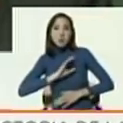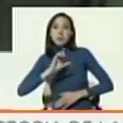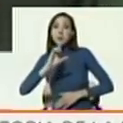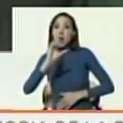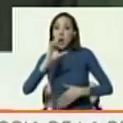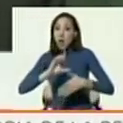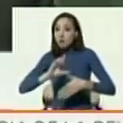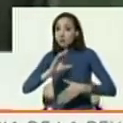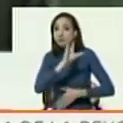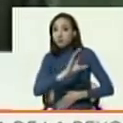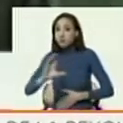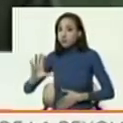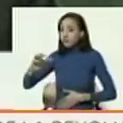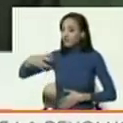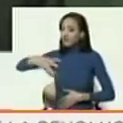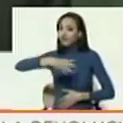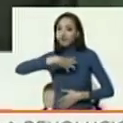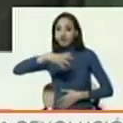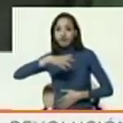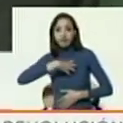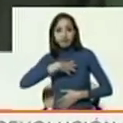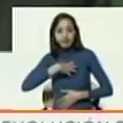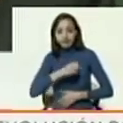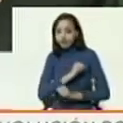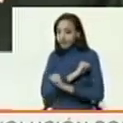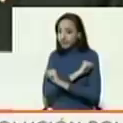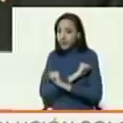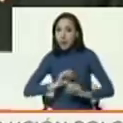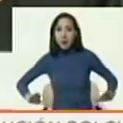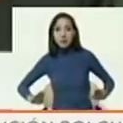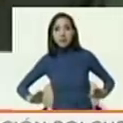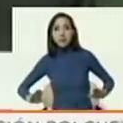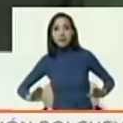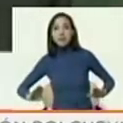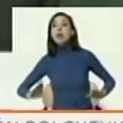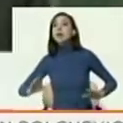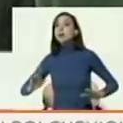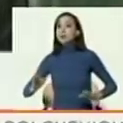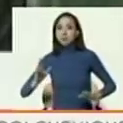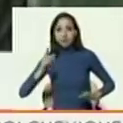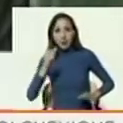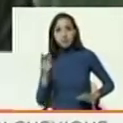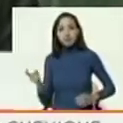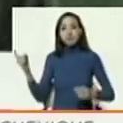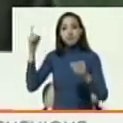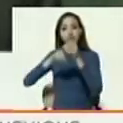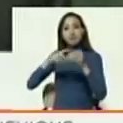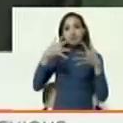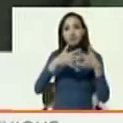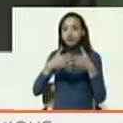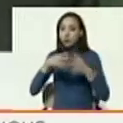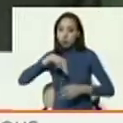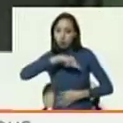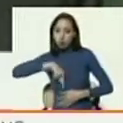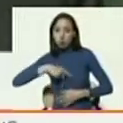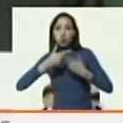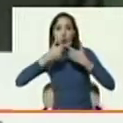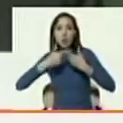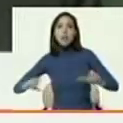son, ni serán jamás, patio trasero de ningún imperio. Somos pueblos libres, aún en